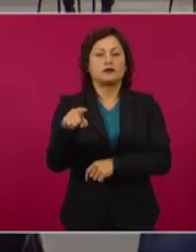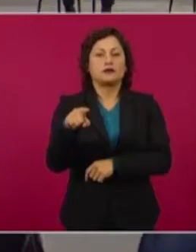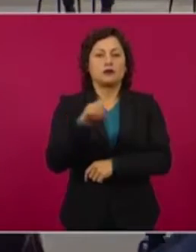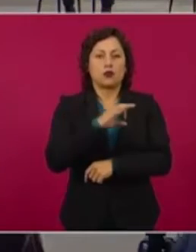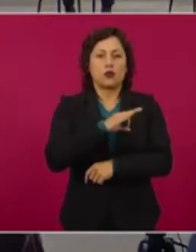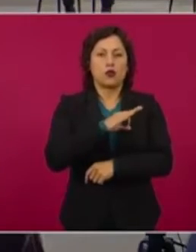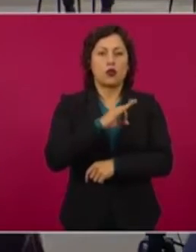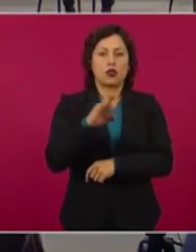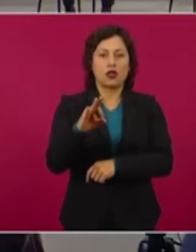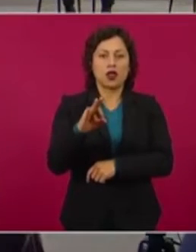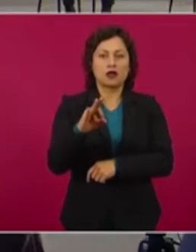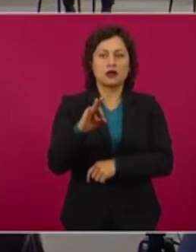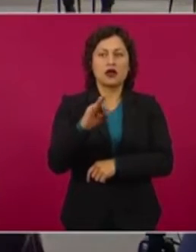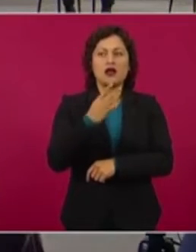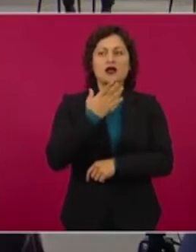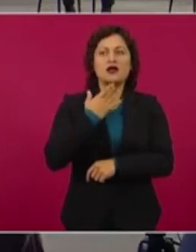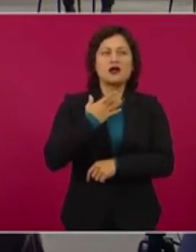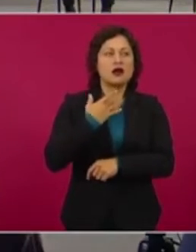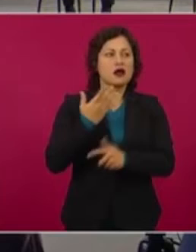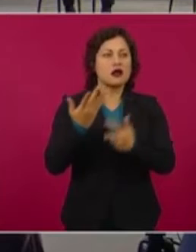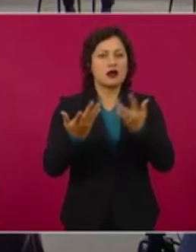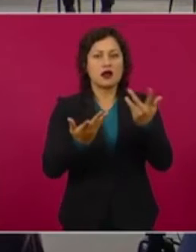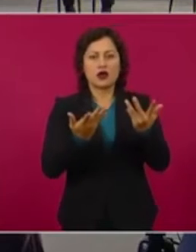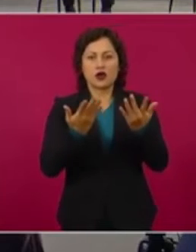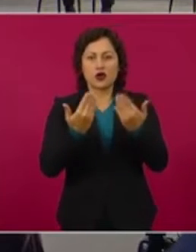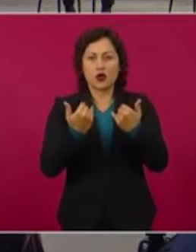el abasto de las gasolinas?